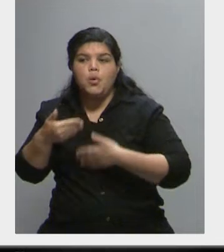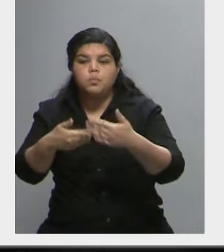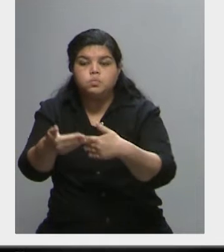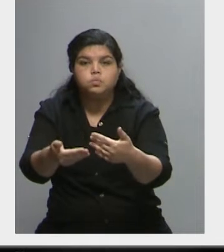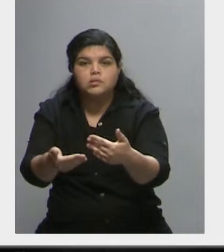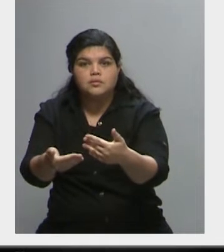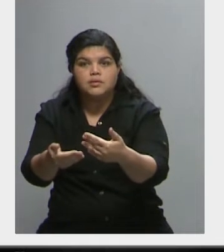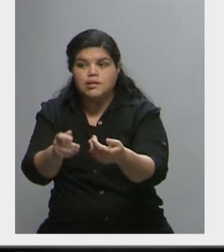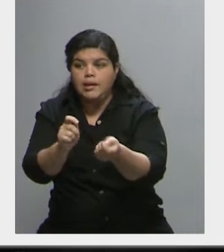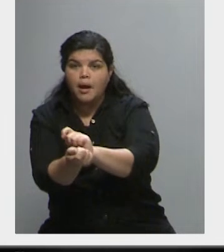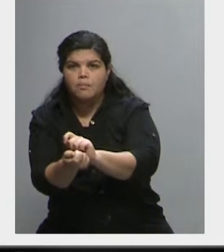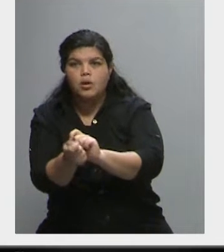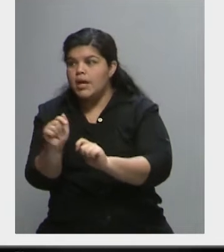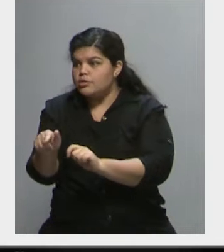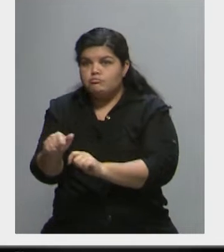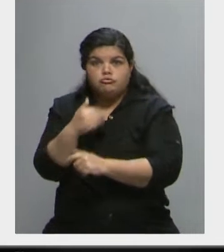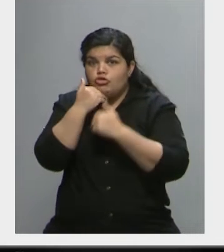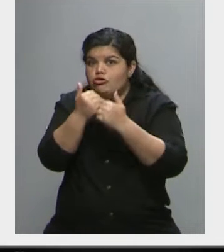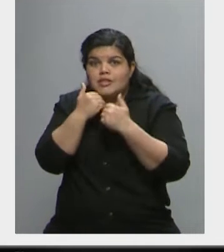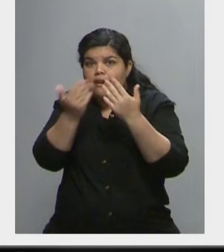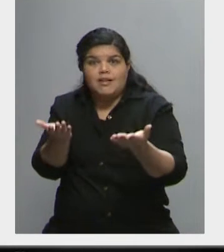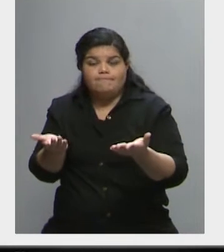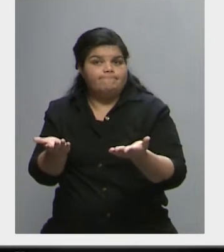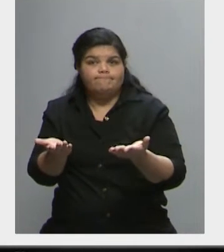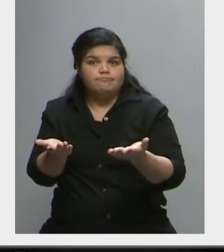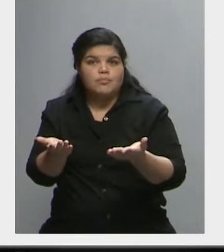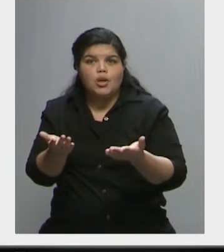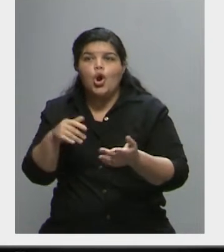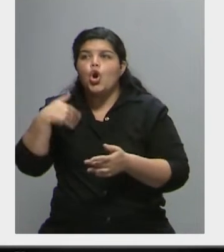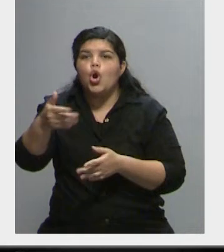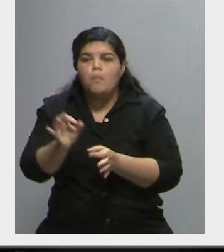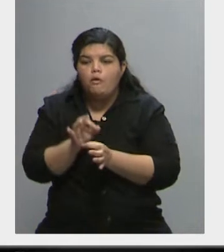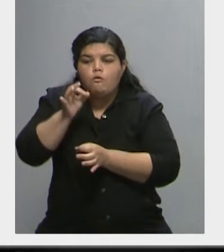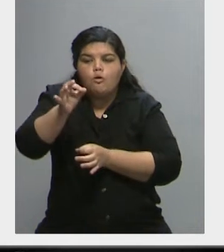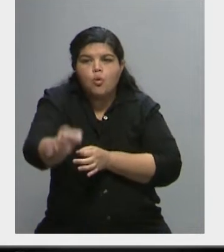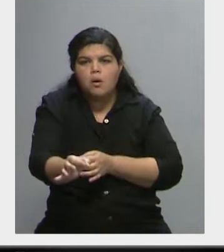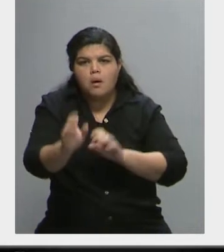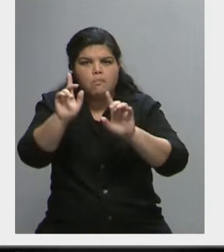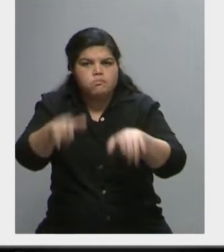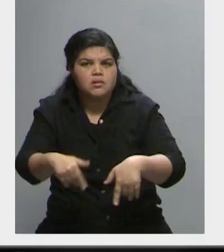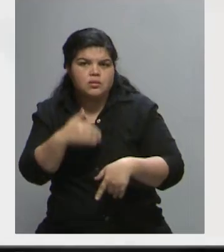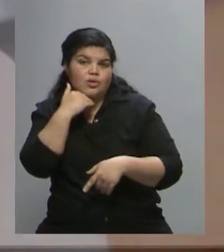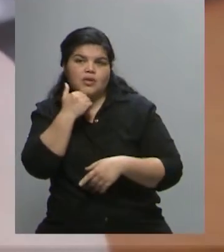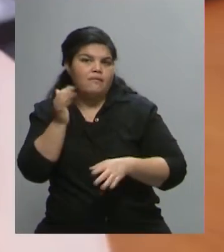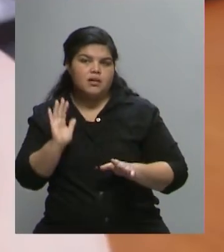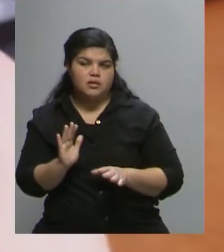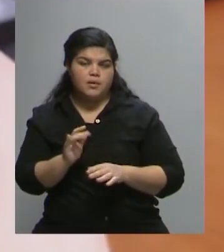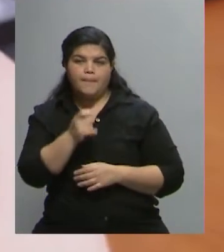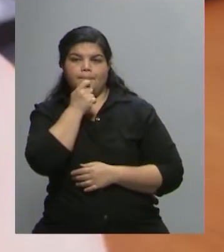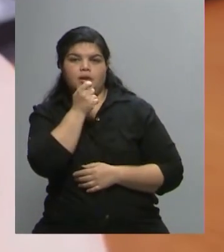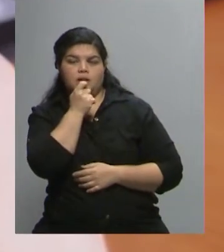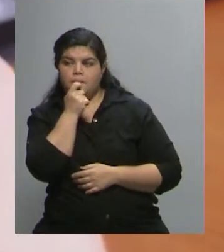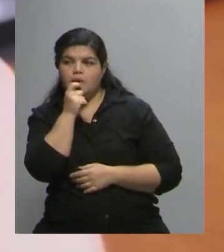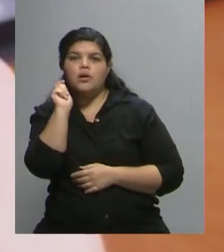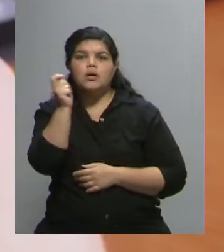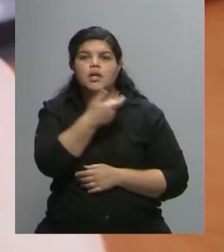estas estrategias, se tornan esencialmente impredecibles. Insisto, las fallas predictivas en decir quién va a ser el